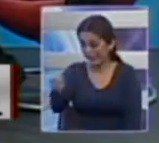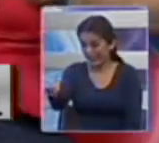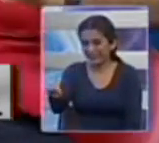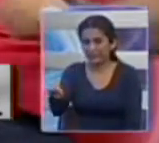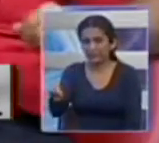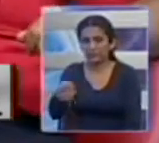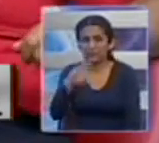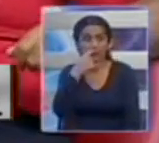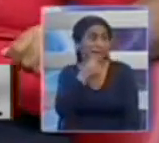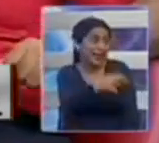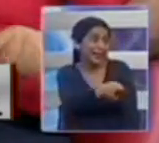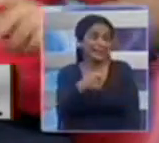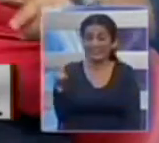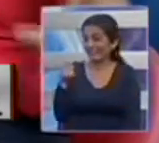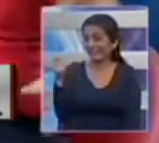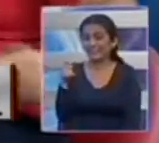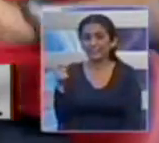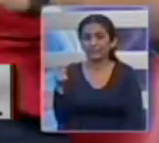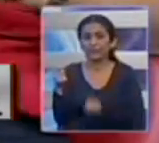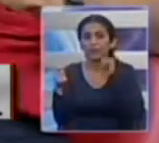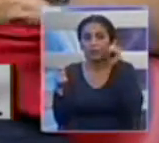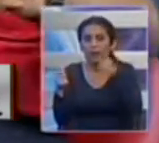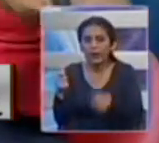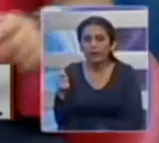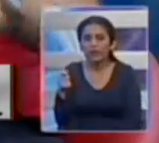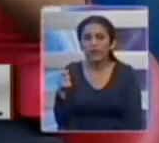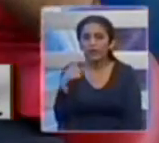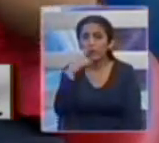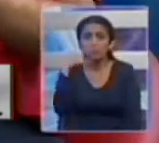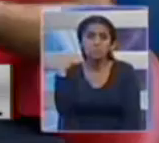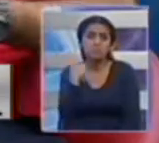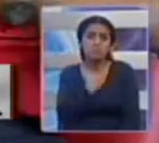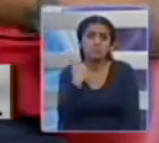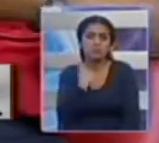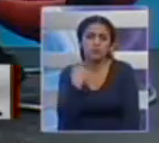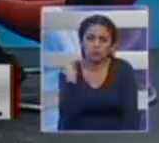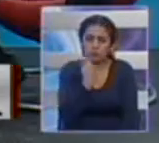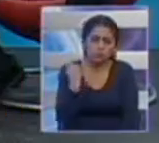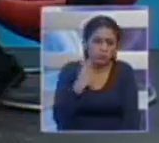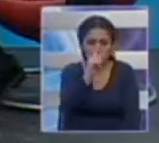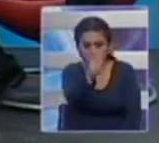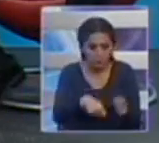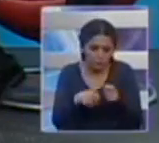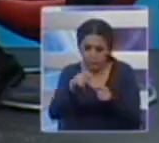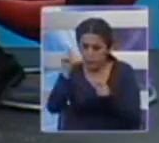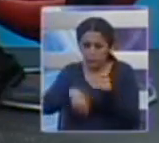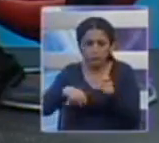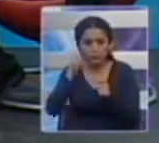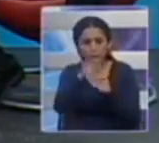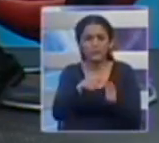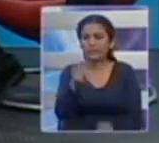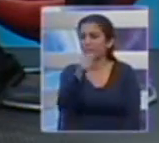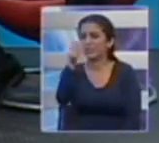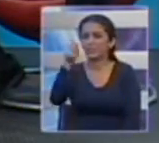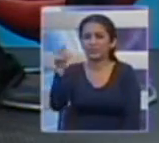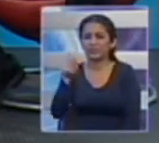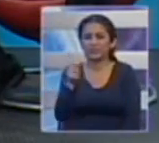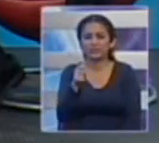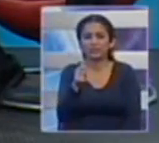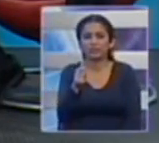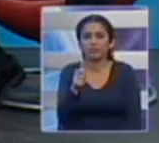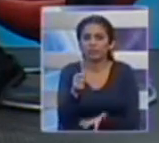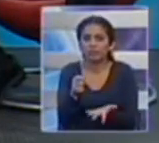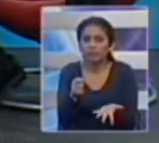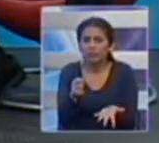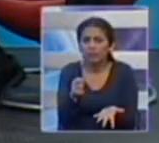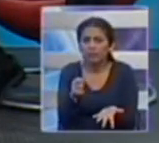mañana coja un silbador, que mañana coja una camareta, que mañana coja... ¿Sí me explico? O sea, ese es el tema, que hay que recordar que estamos hablando con